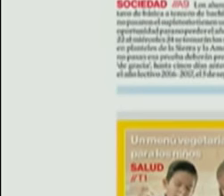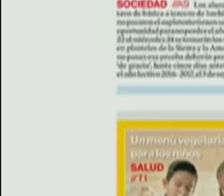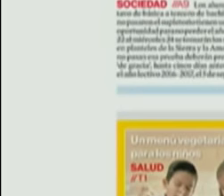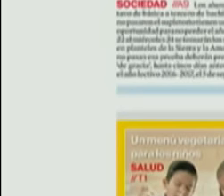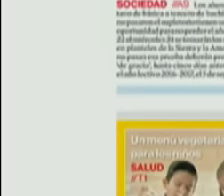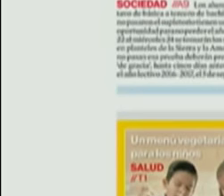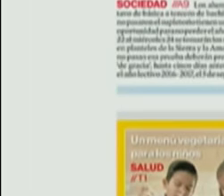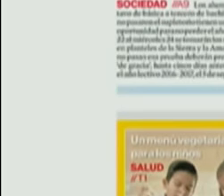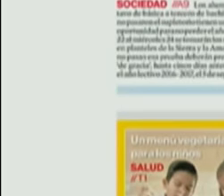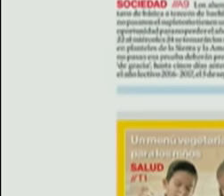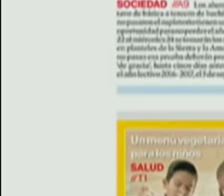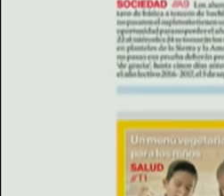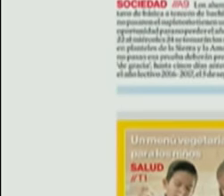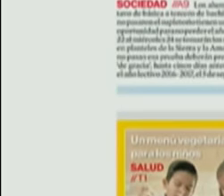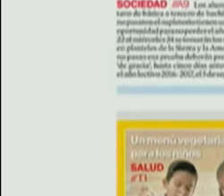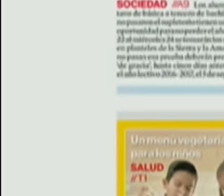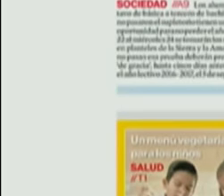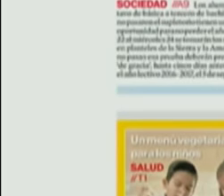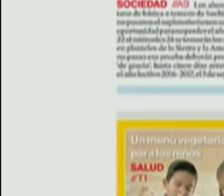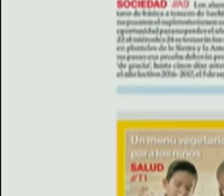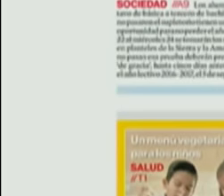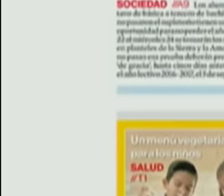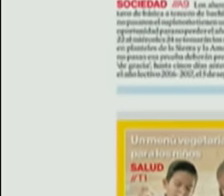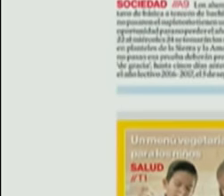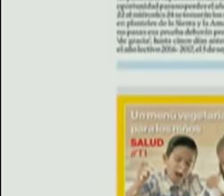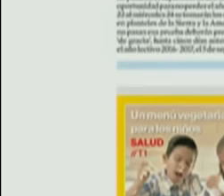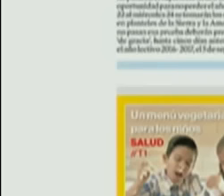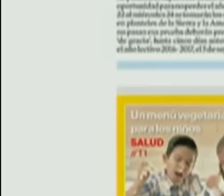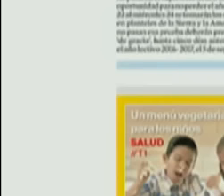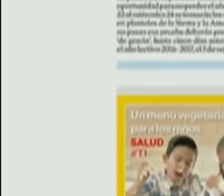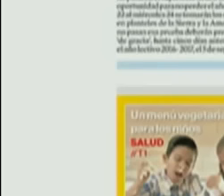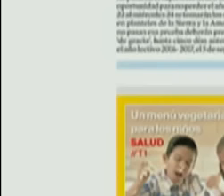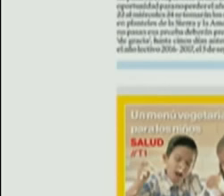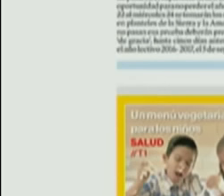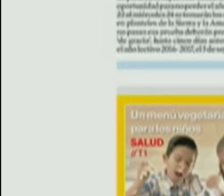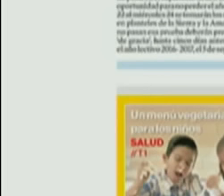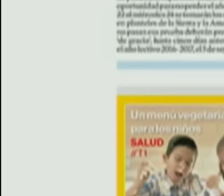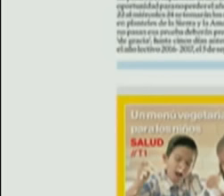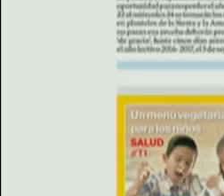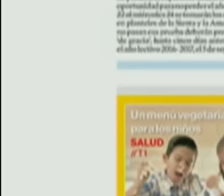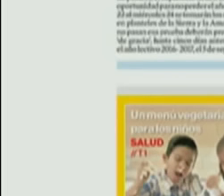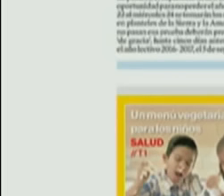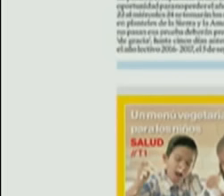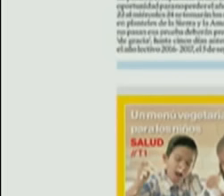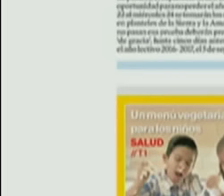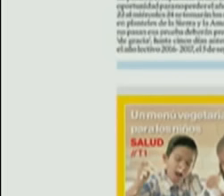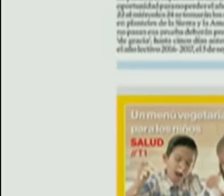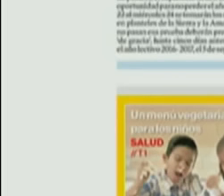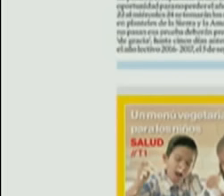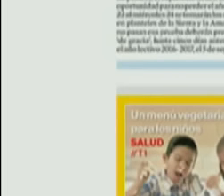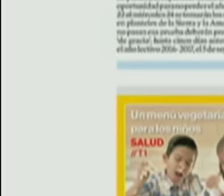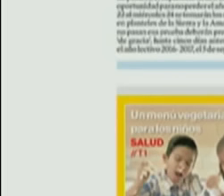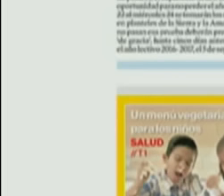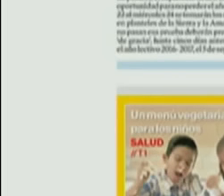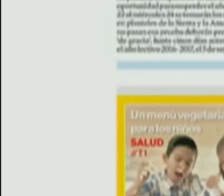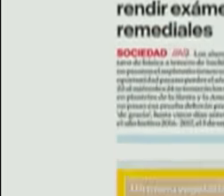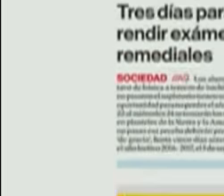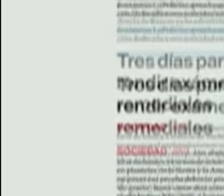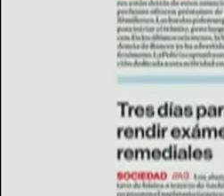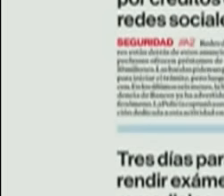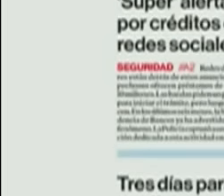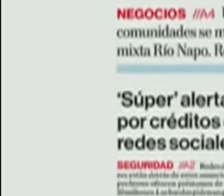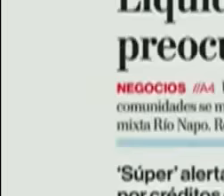ya está en la Villa Olímpica de Río de Janeiro. Desde aquí les deseamos lo mejor a nuestros representantes olímpicos. Ojalá